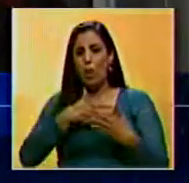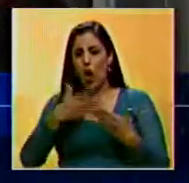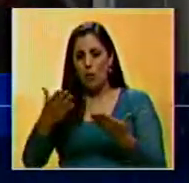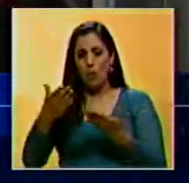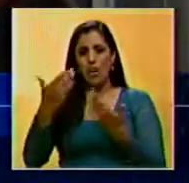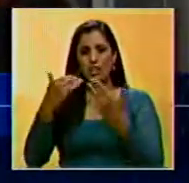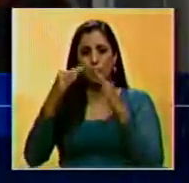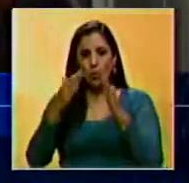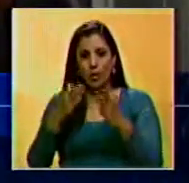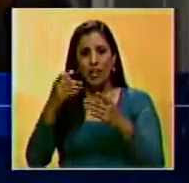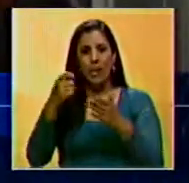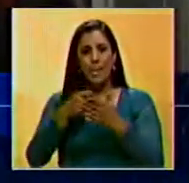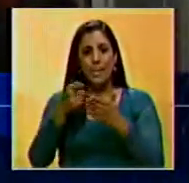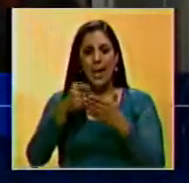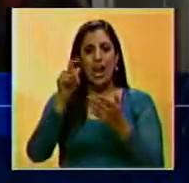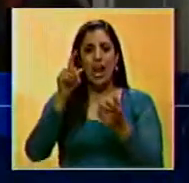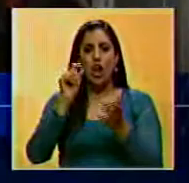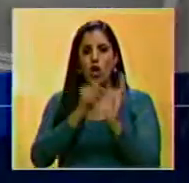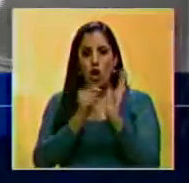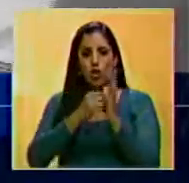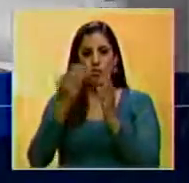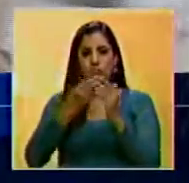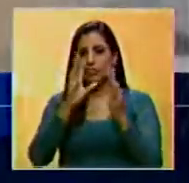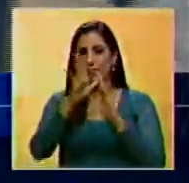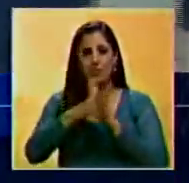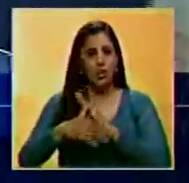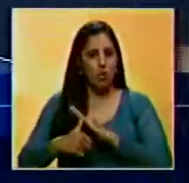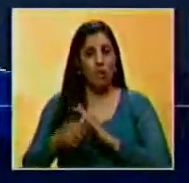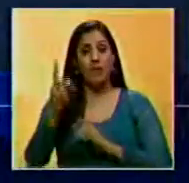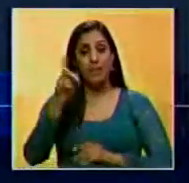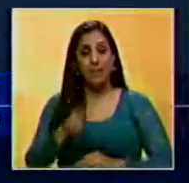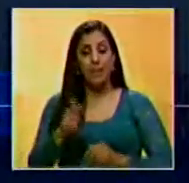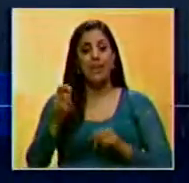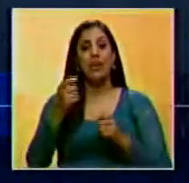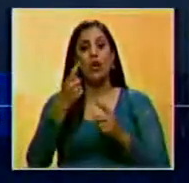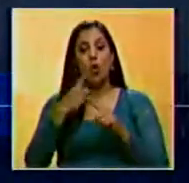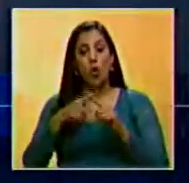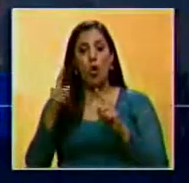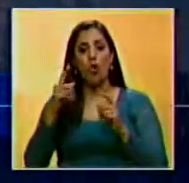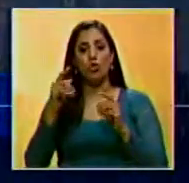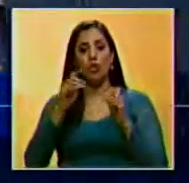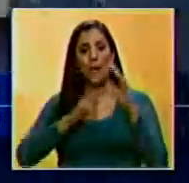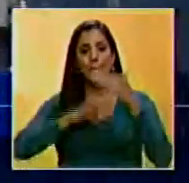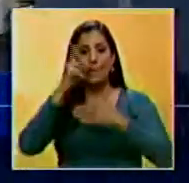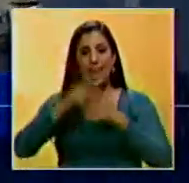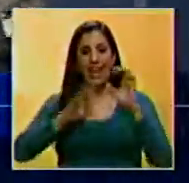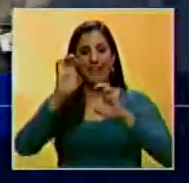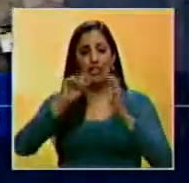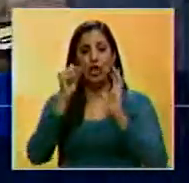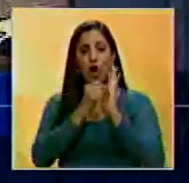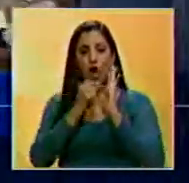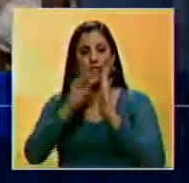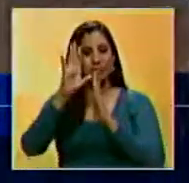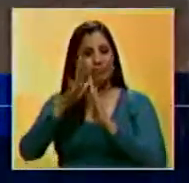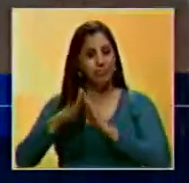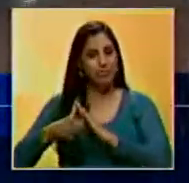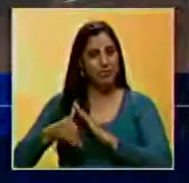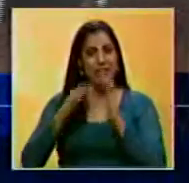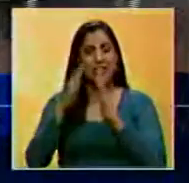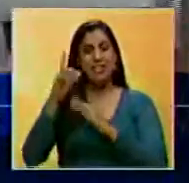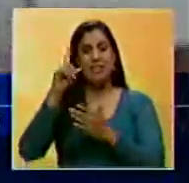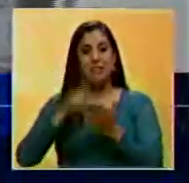colaboración de la impresión de notas certificadas. En el robo también fueron sustraídos los planes de evaluación, las notas y la data